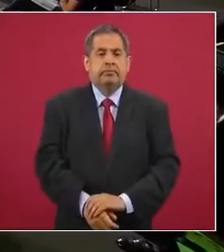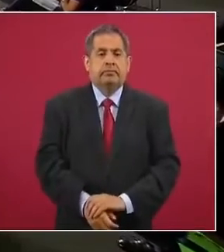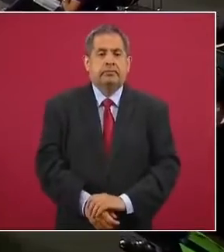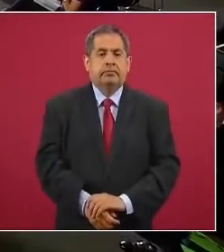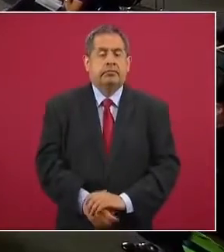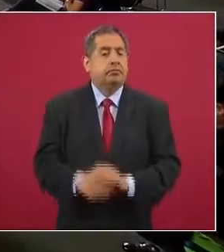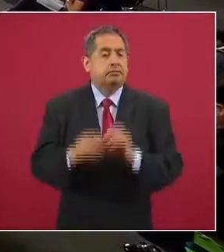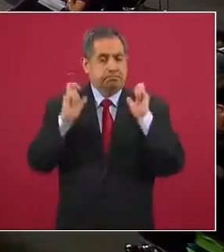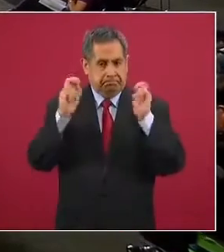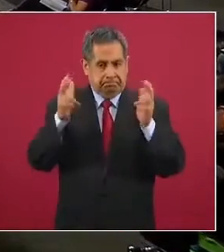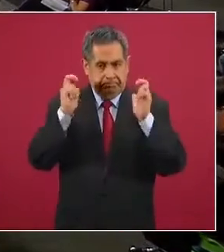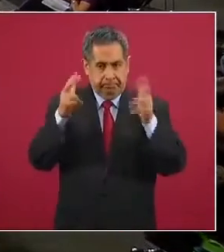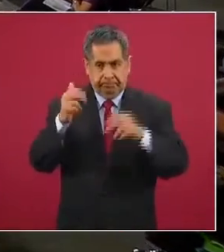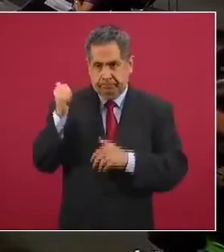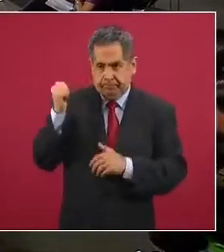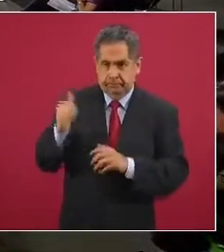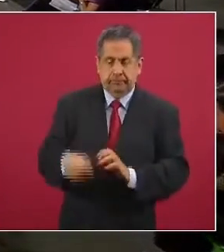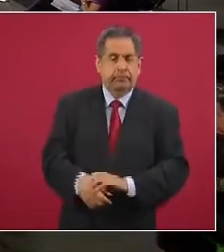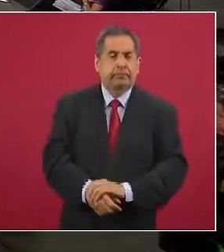Chiapas.